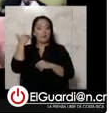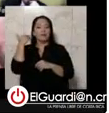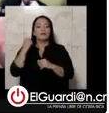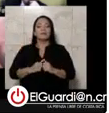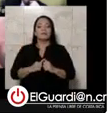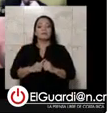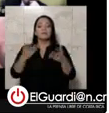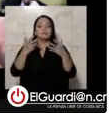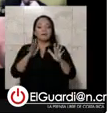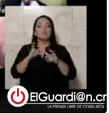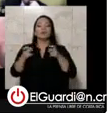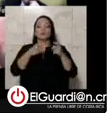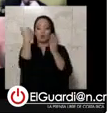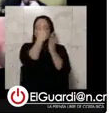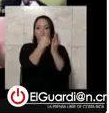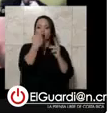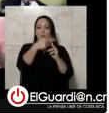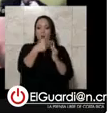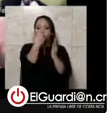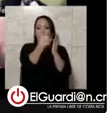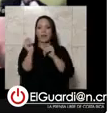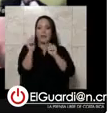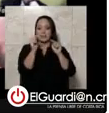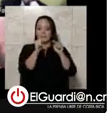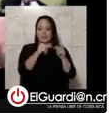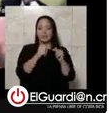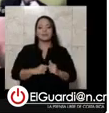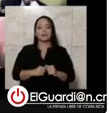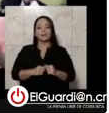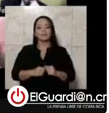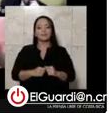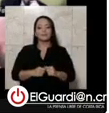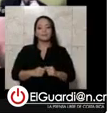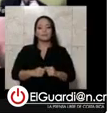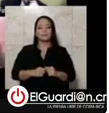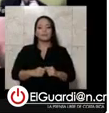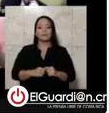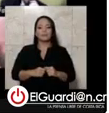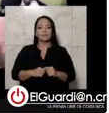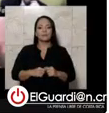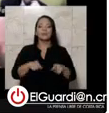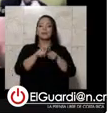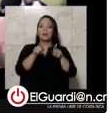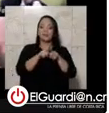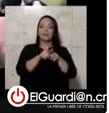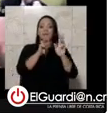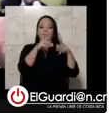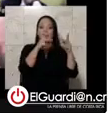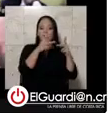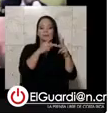llevaron los controles de asistencia correspondientes y a las fracciones legislativas que